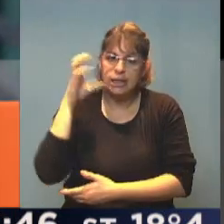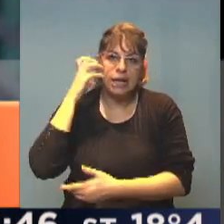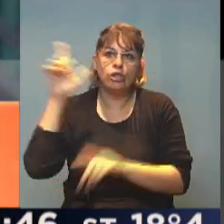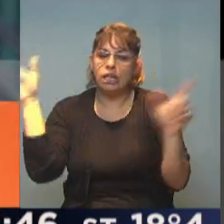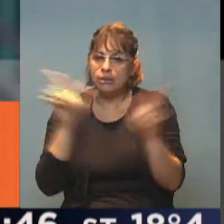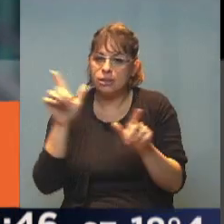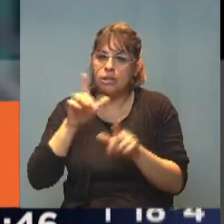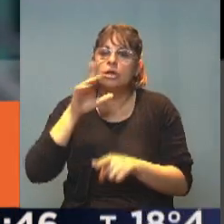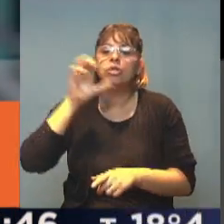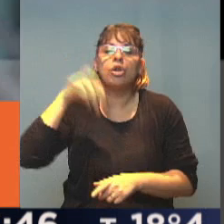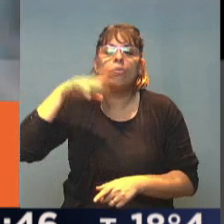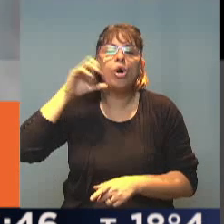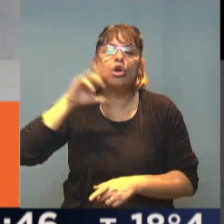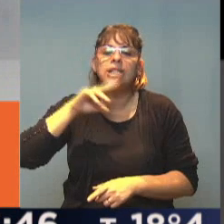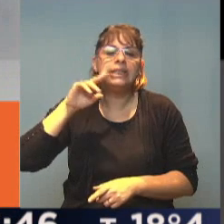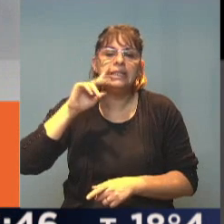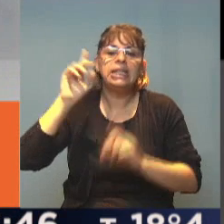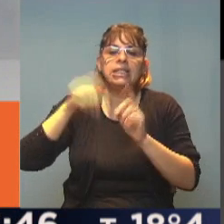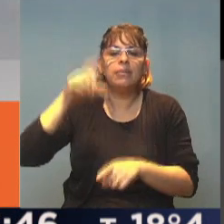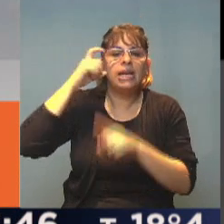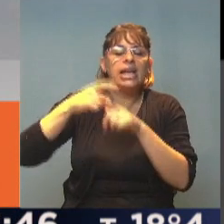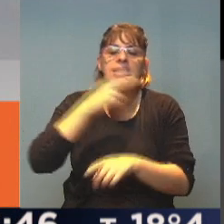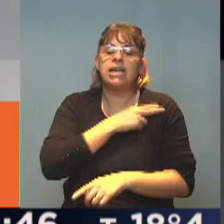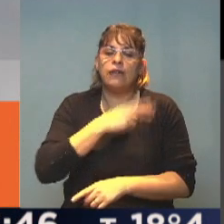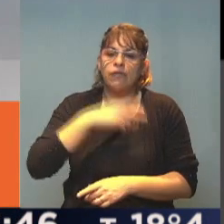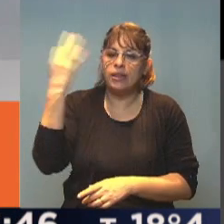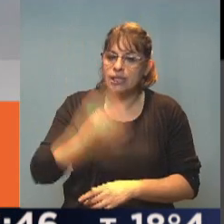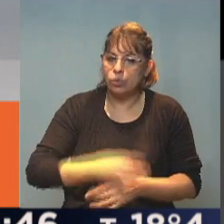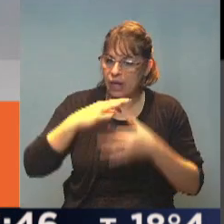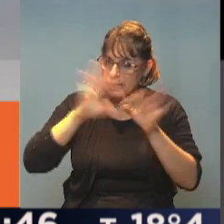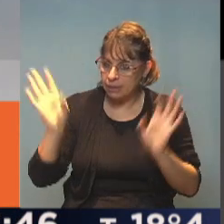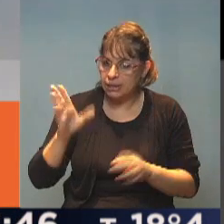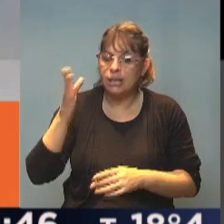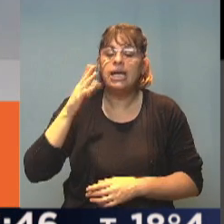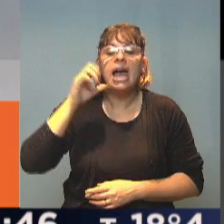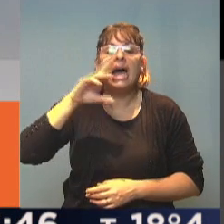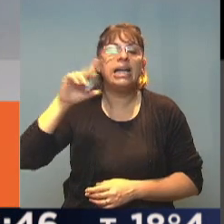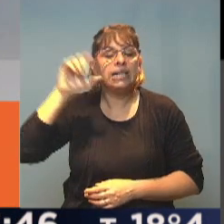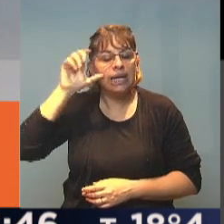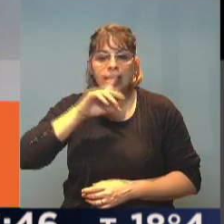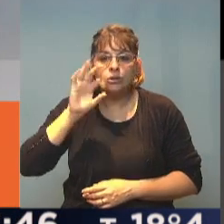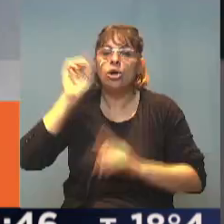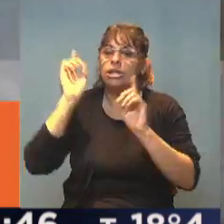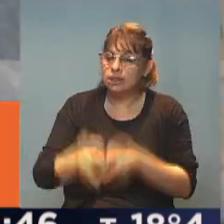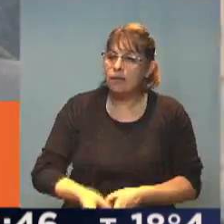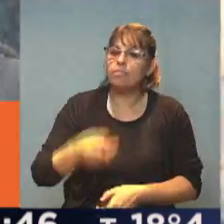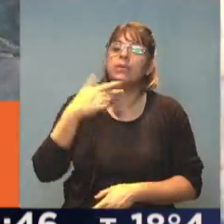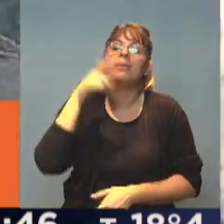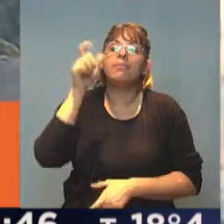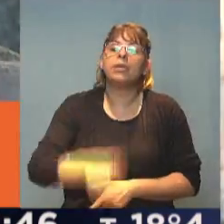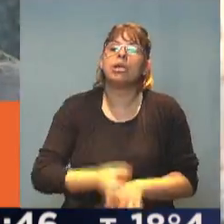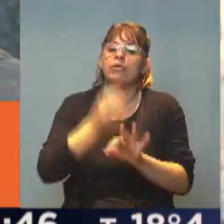televisión matías tombolini secundado por la ex jefa de seguridad e independiente florencia y por la especialista en derechos del consumidor